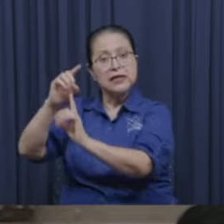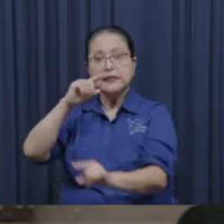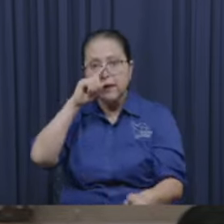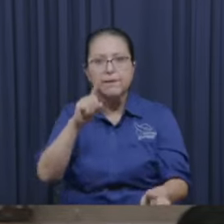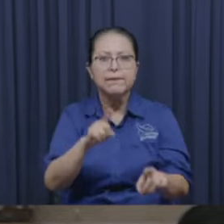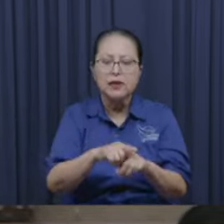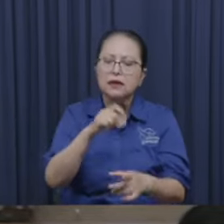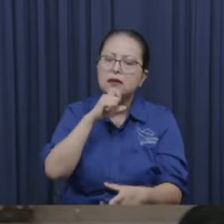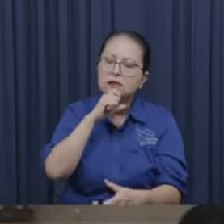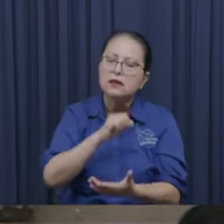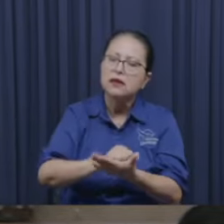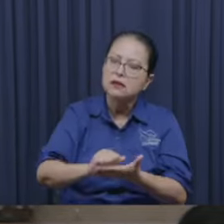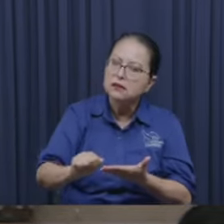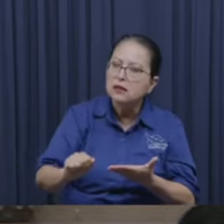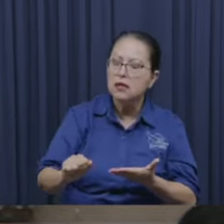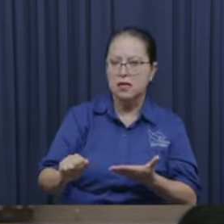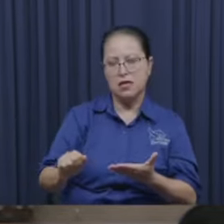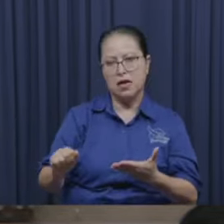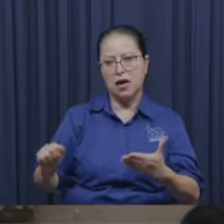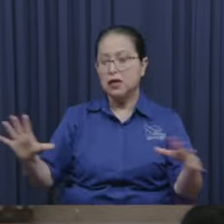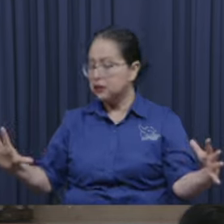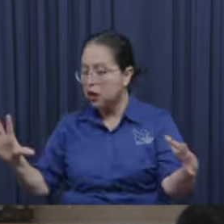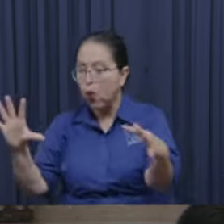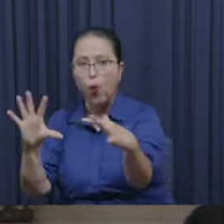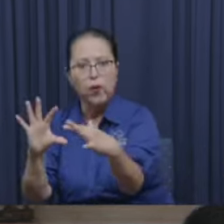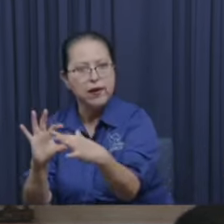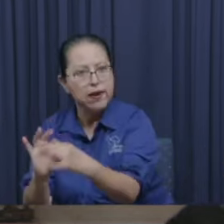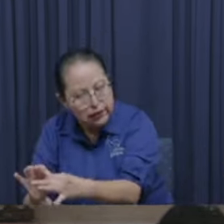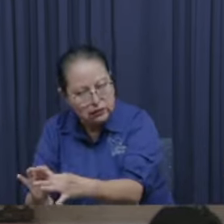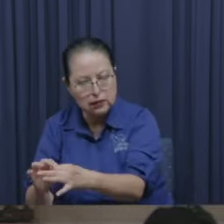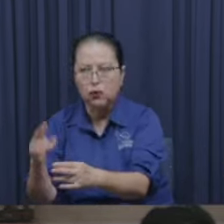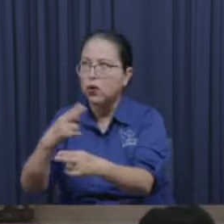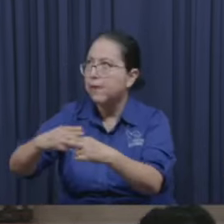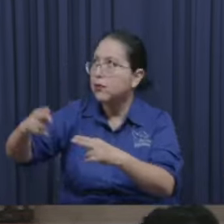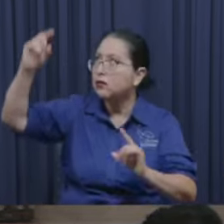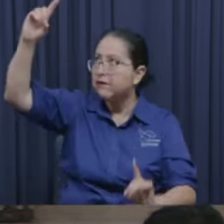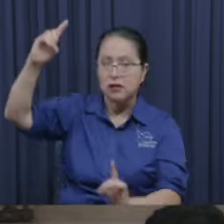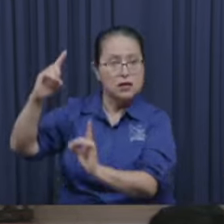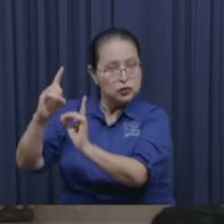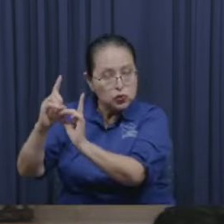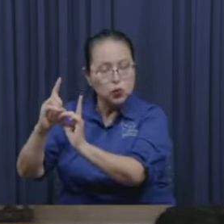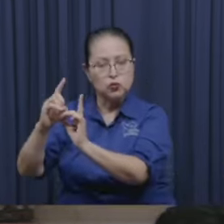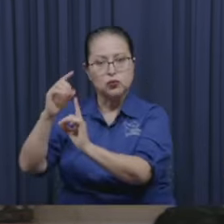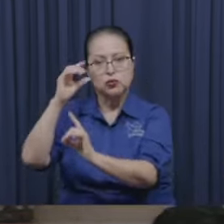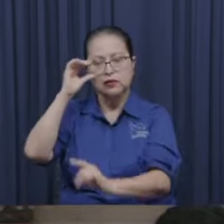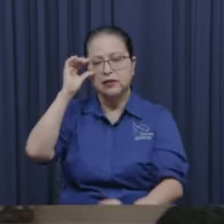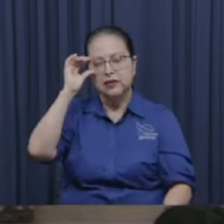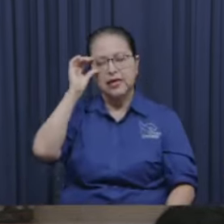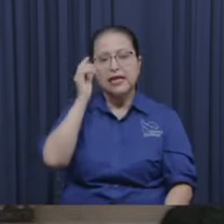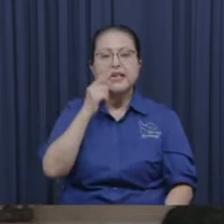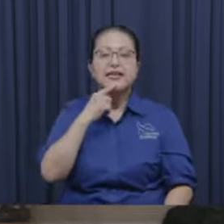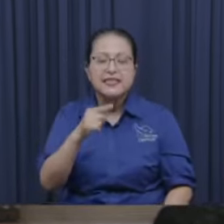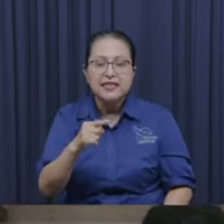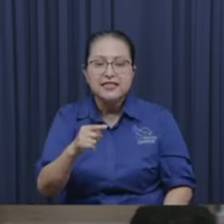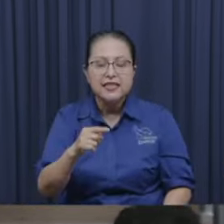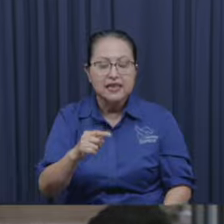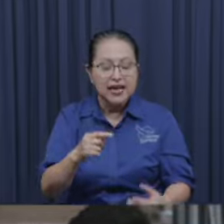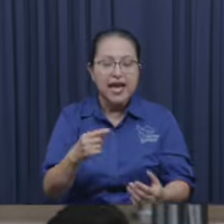Cena también porque Incluso el señor mismo en la santa cena dice que este este es